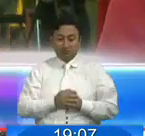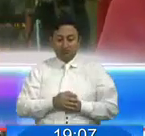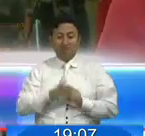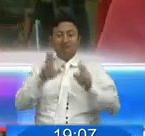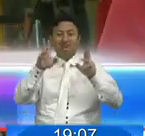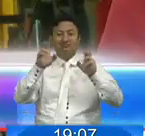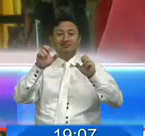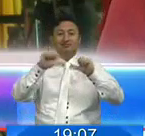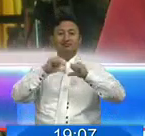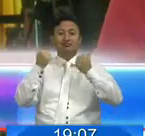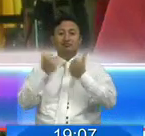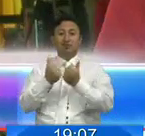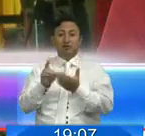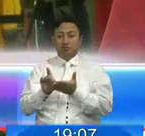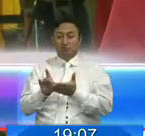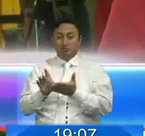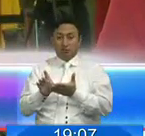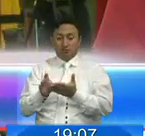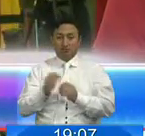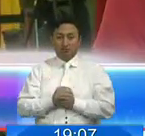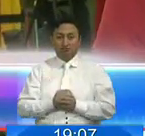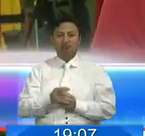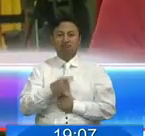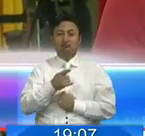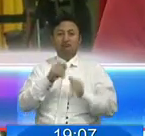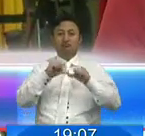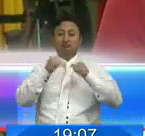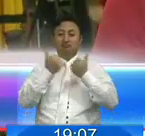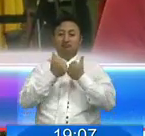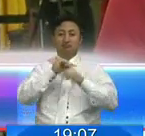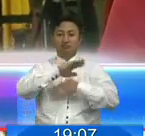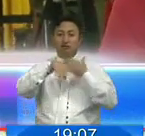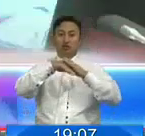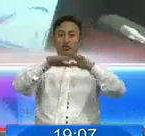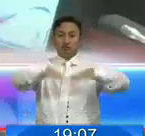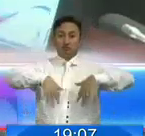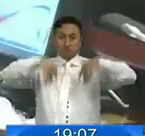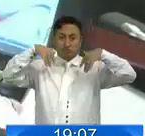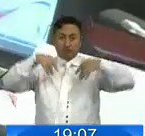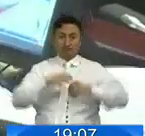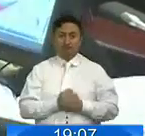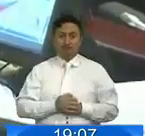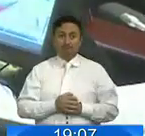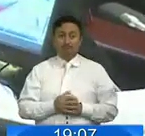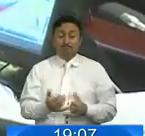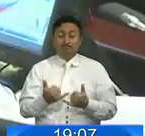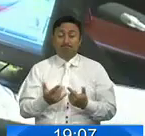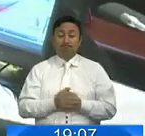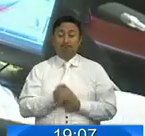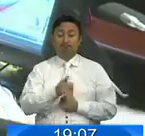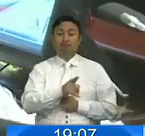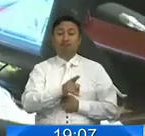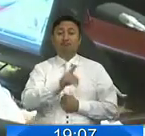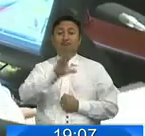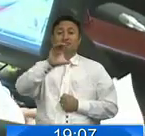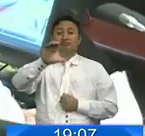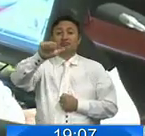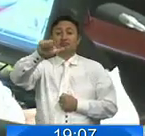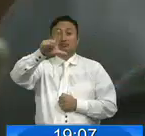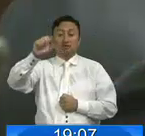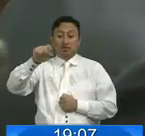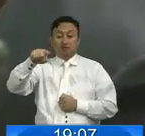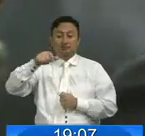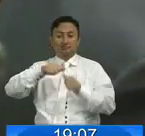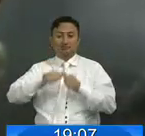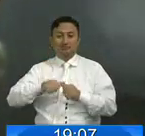en cuanto a la pérdida de la calidad de asambleísta es el Pleno de la Asamblea Nacional. En todo caso, la permanencia del correísta Germuy Calle dentro